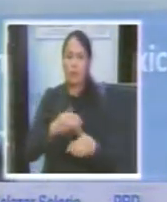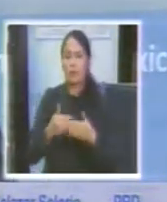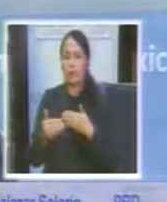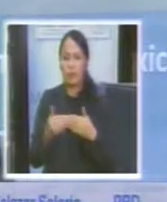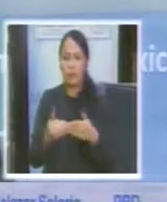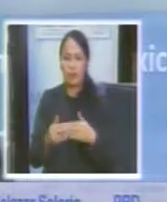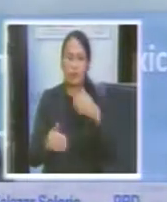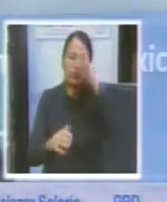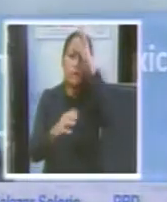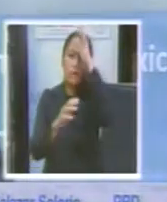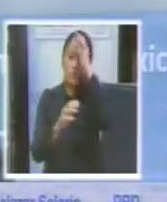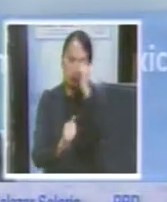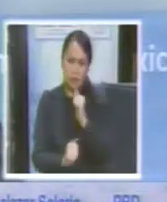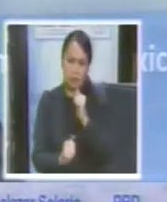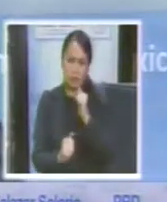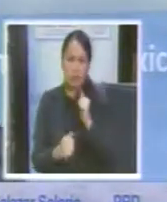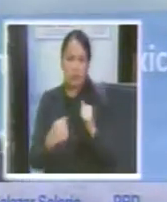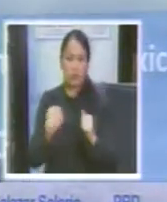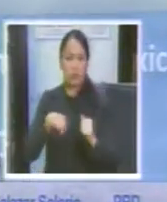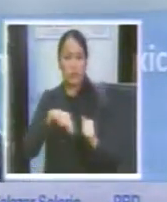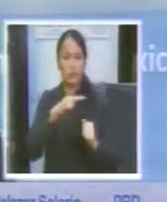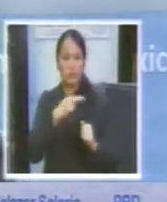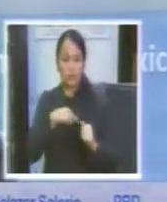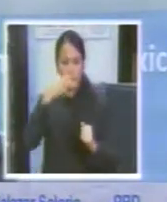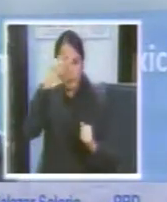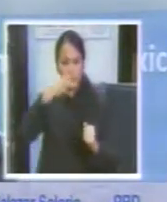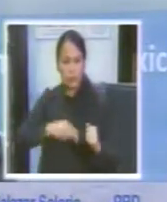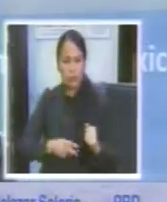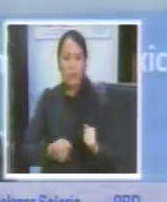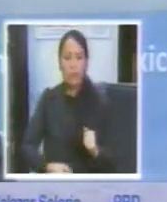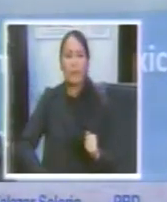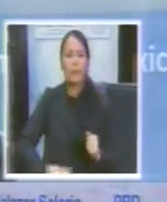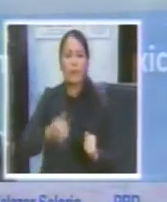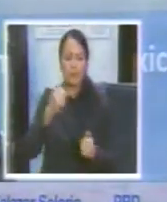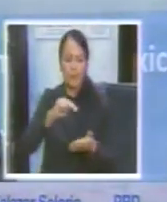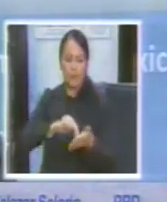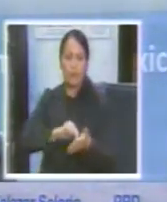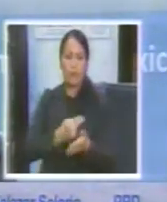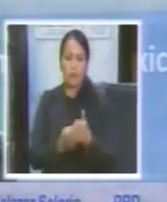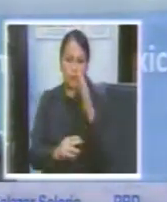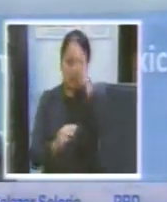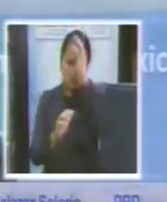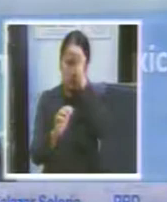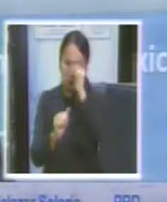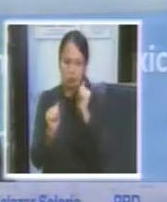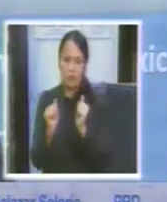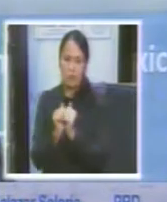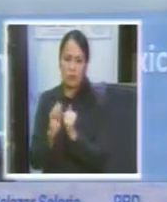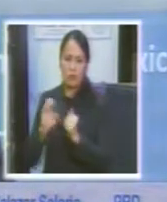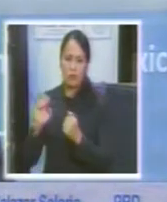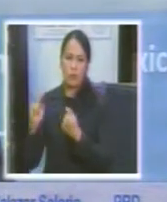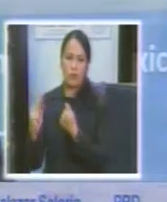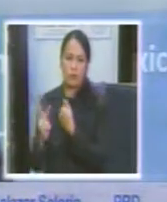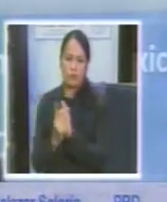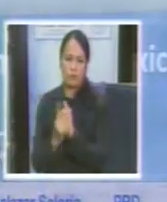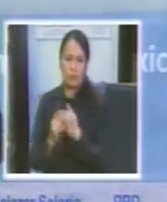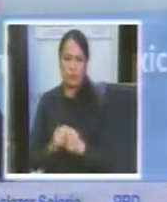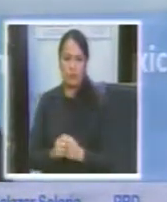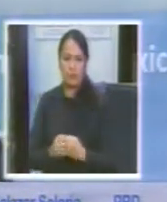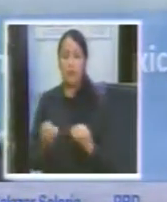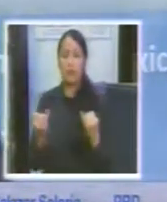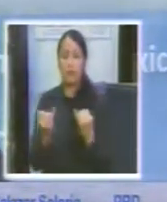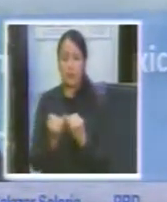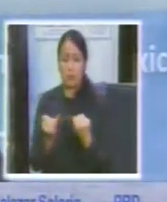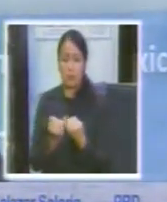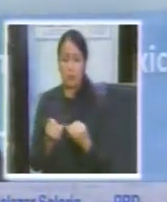este acuerdo, ya que hemos sido los que abrimos precisamente esta importante negociación con el continente europeo. Y justamente